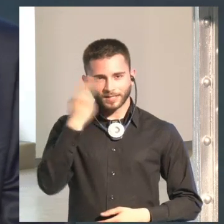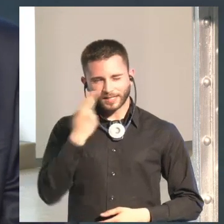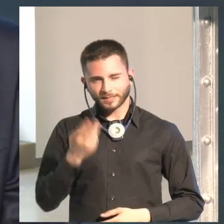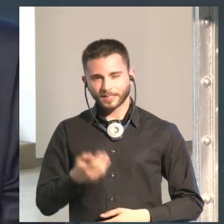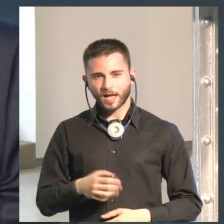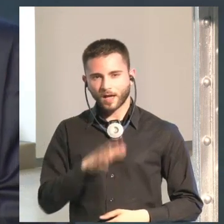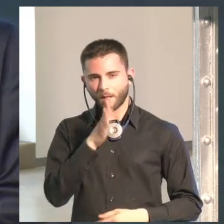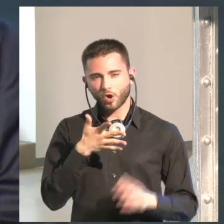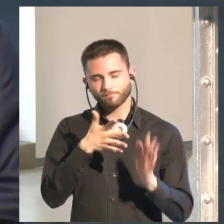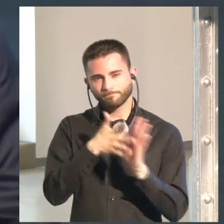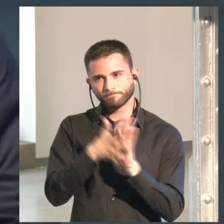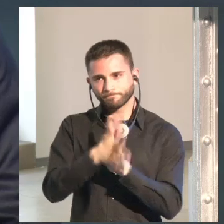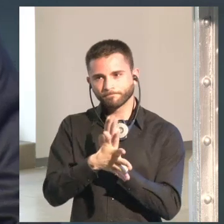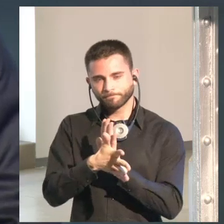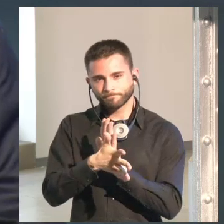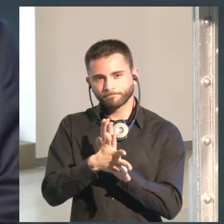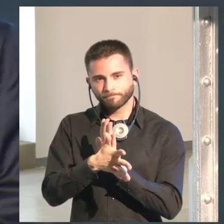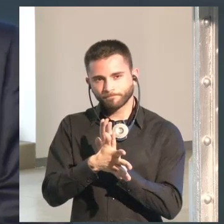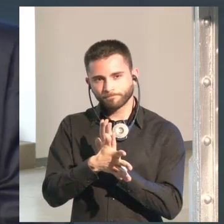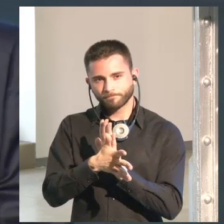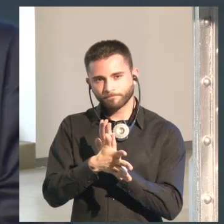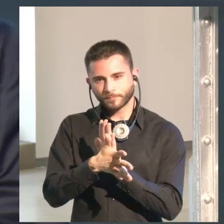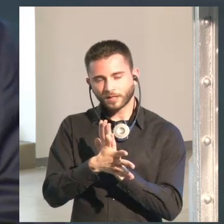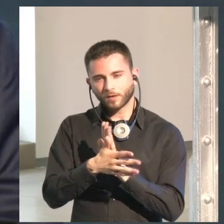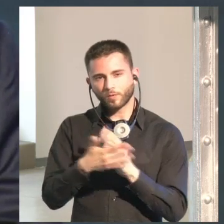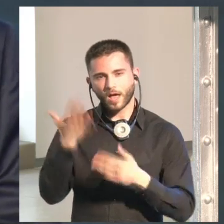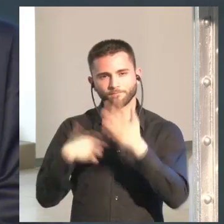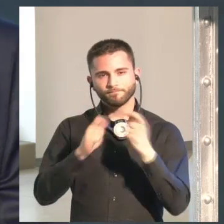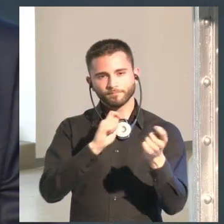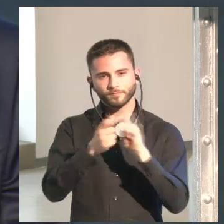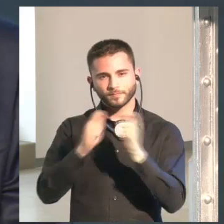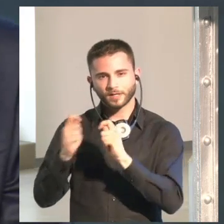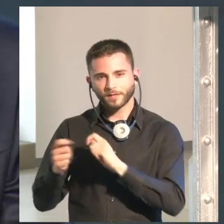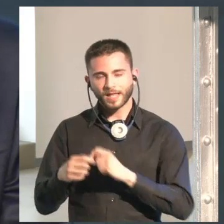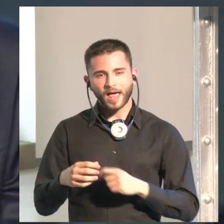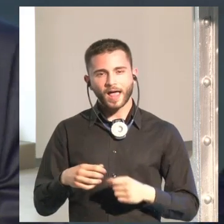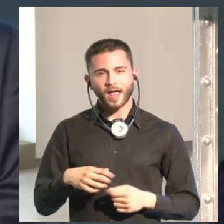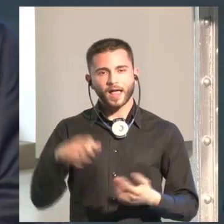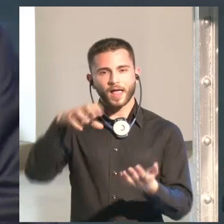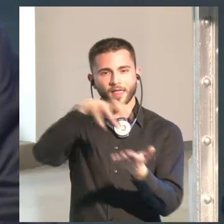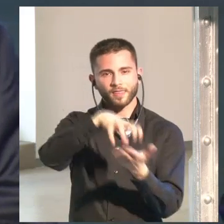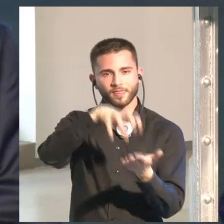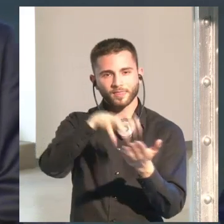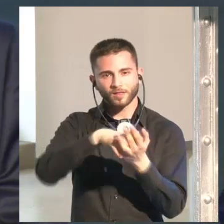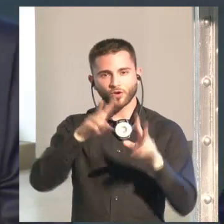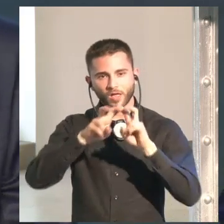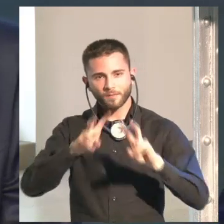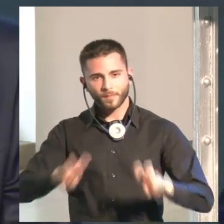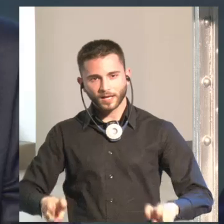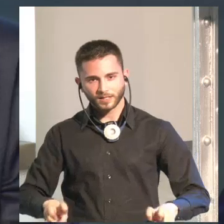discusión, hacer referencia a una encuesta que hizo el Centro de Investigación para Gobernanza de Internet de